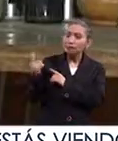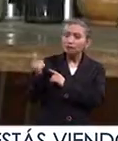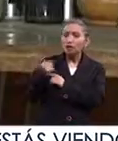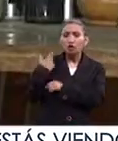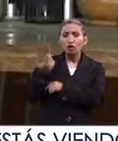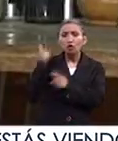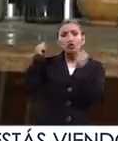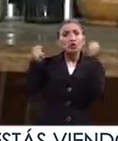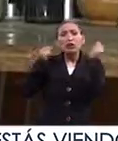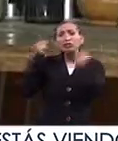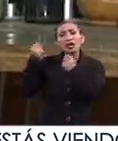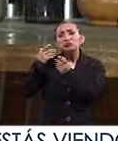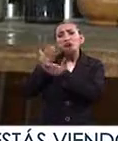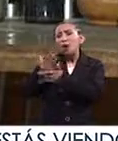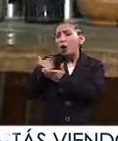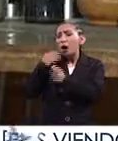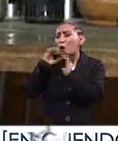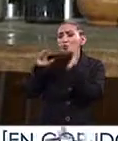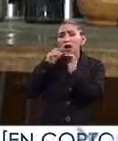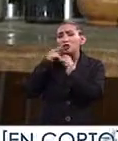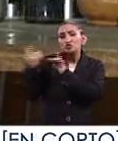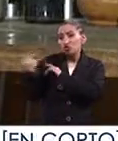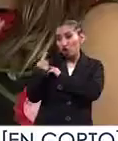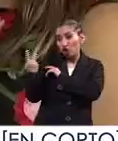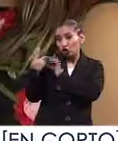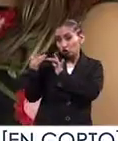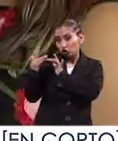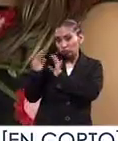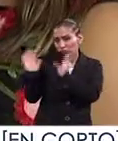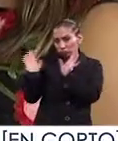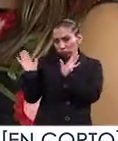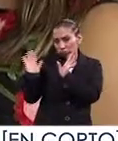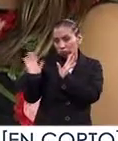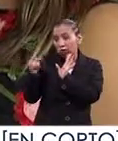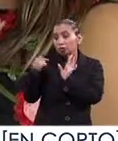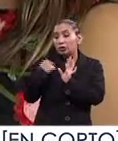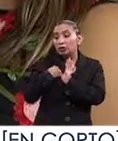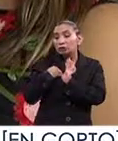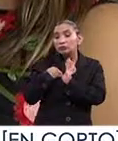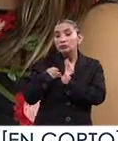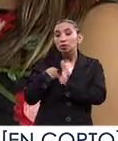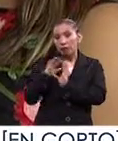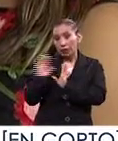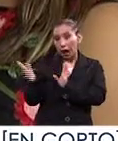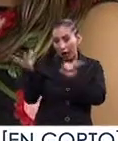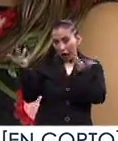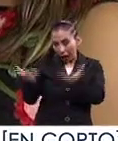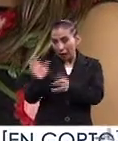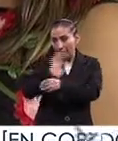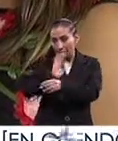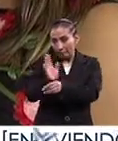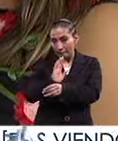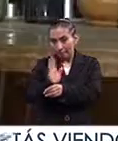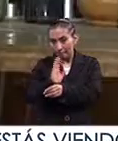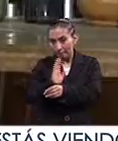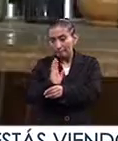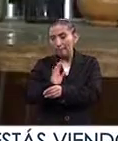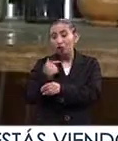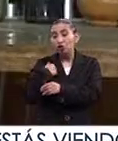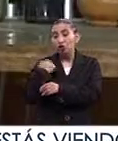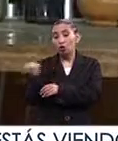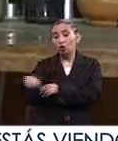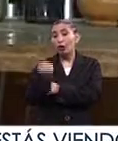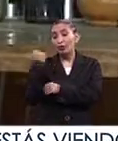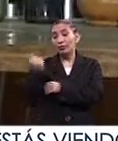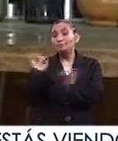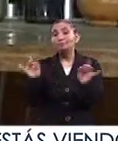lo hacía con turistas y todos, no había comunicación entre nosotros, ¿no? Cuando yo ya hice la película, tuve la